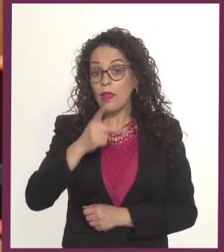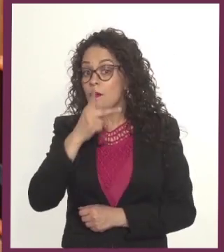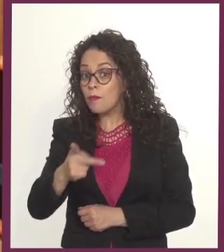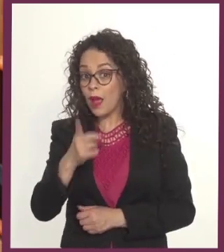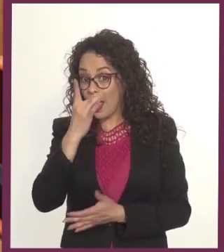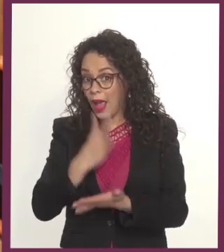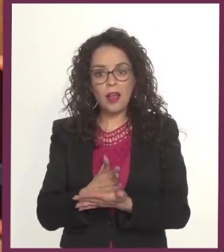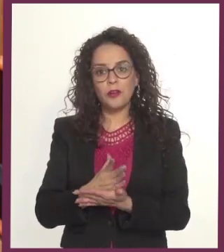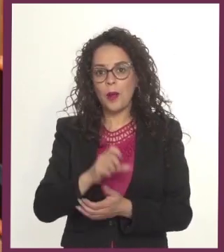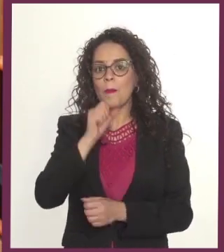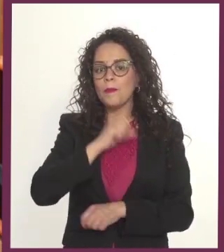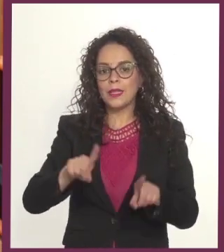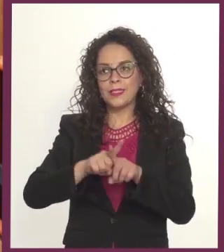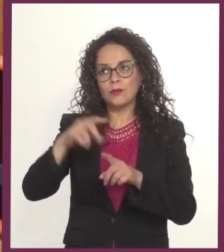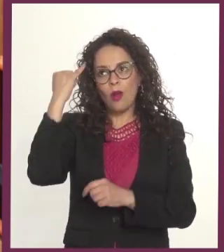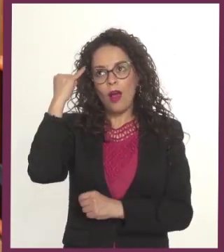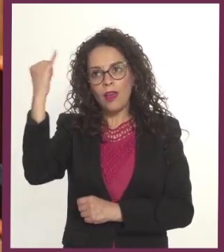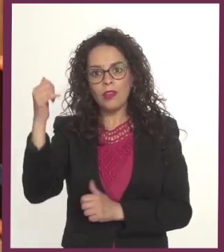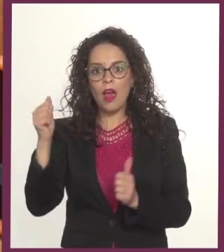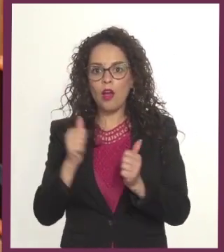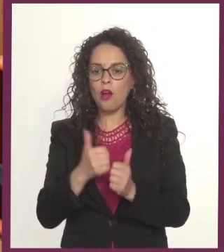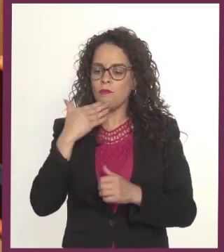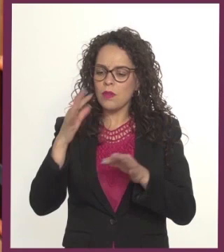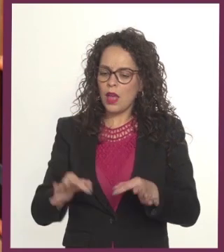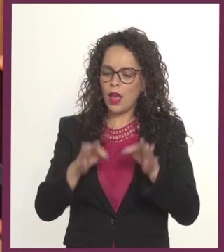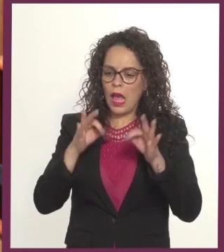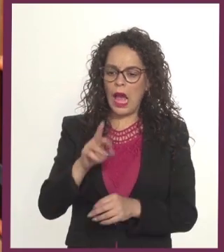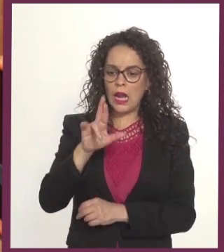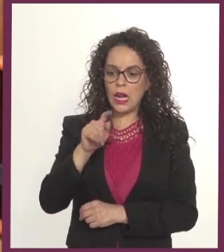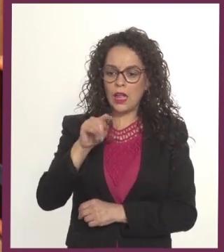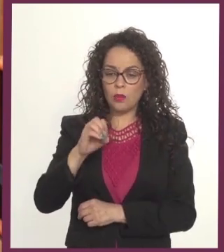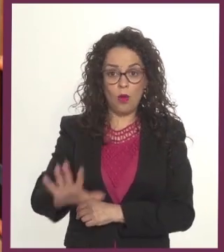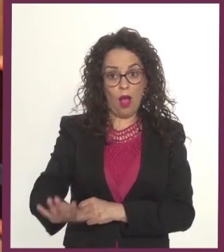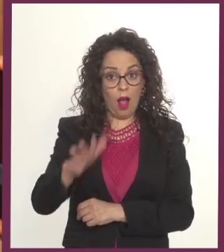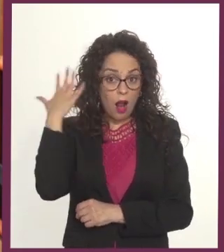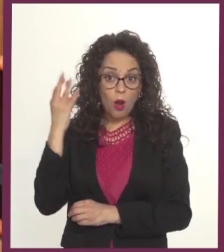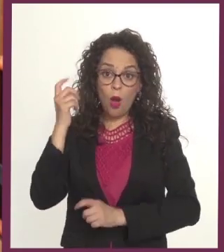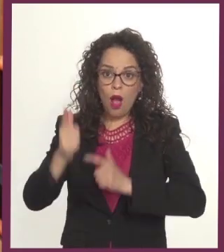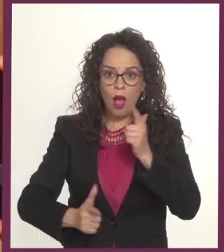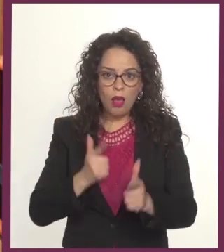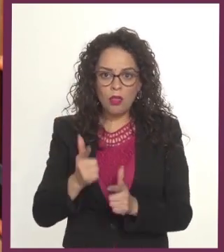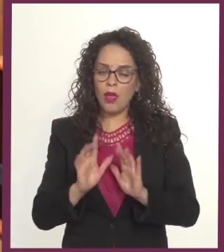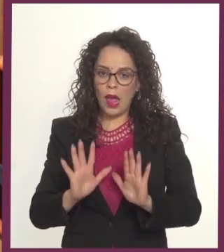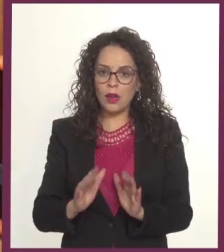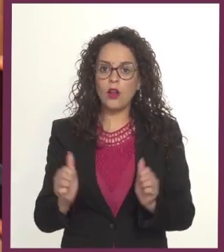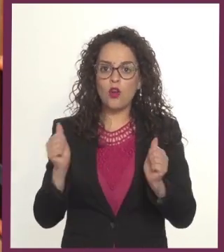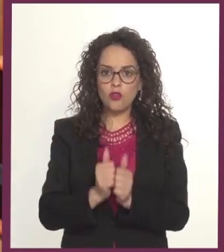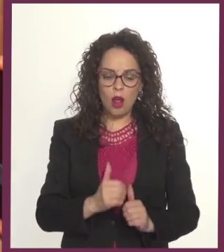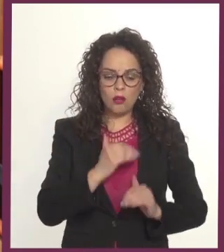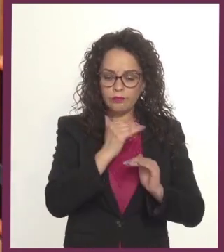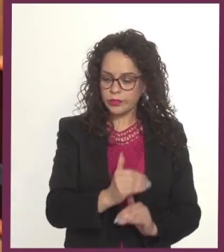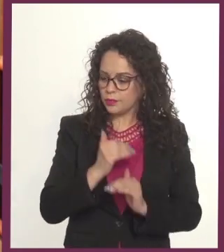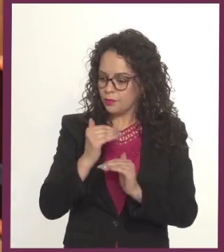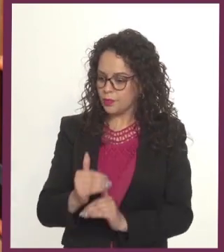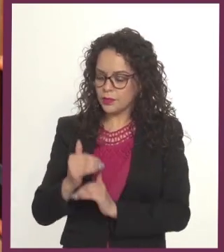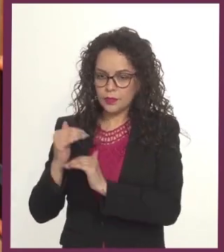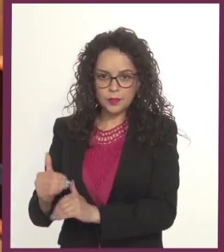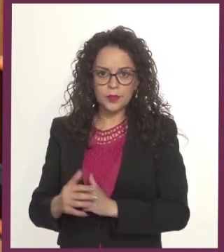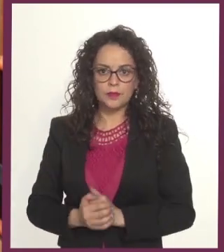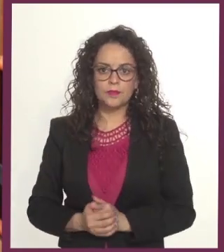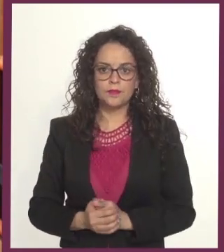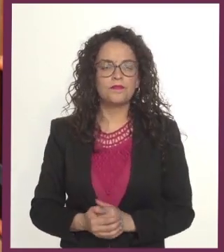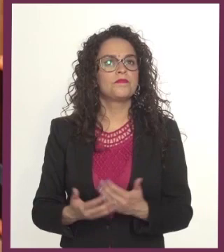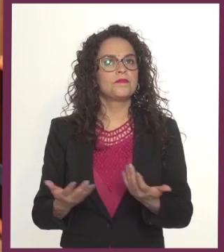las ideas. Y agarrar un buen ritmo, ni muy rápido ni muy lento, haciendo las pausas necesarias. Por